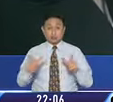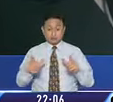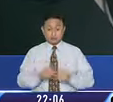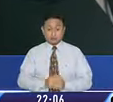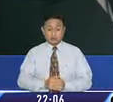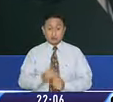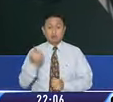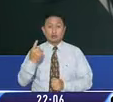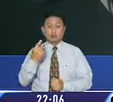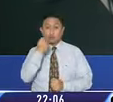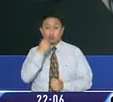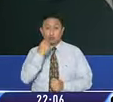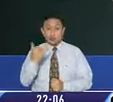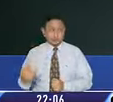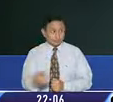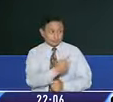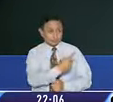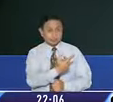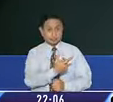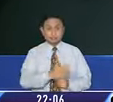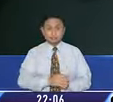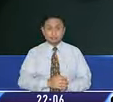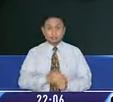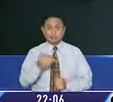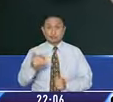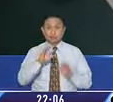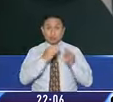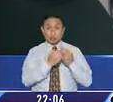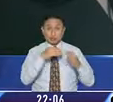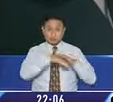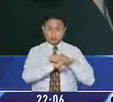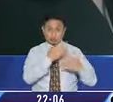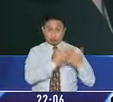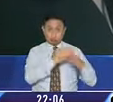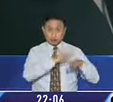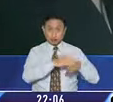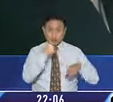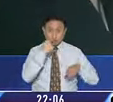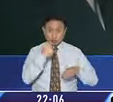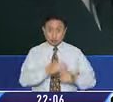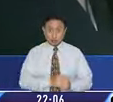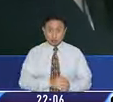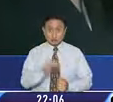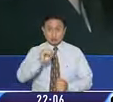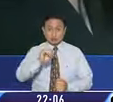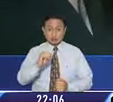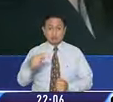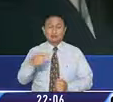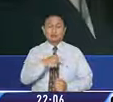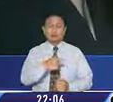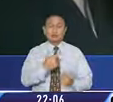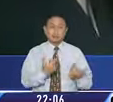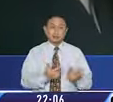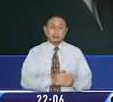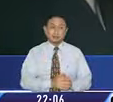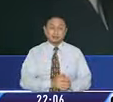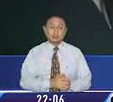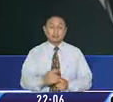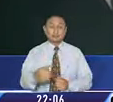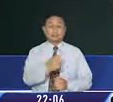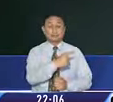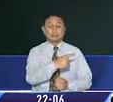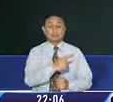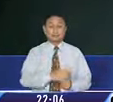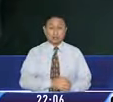por alimentos. Y aquí vean lo su que su familiar está por alimentos. Sí. Entonces es la corrupción la que hay aquí. Porque si hubiera plata por medio, seguro que le hubiesen mandado